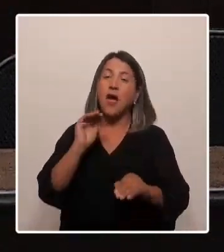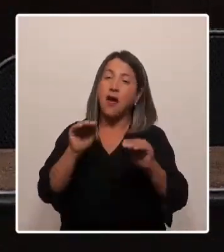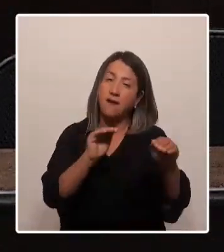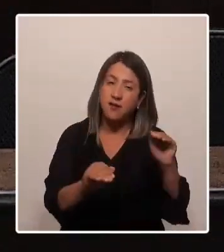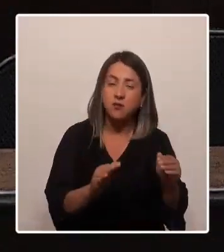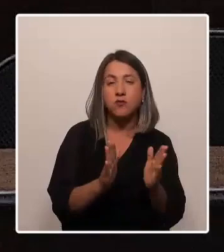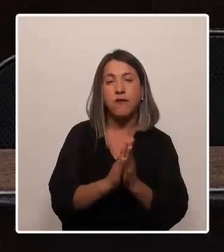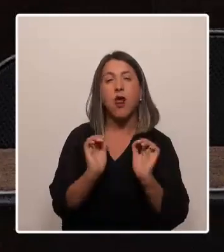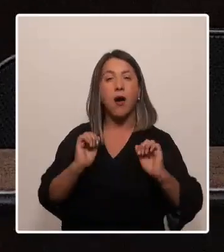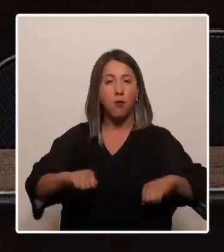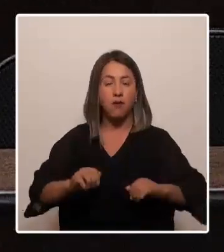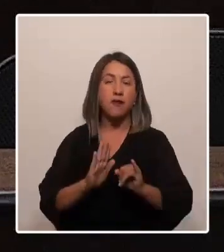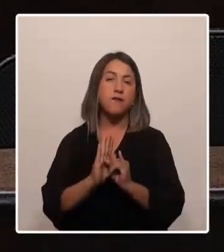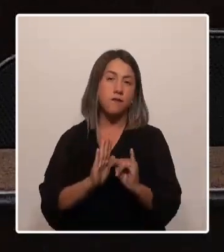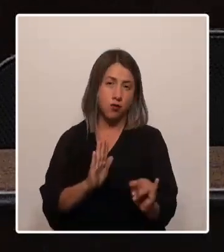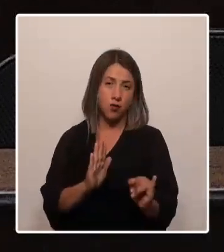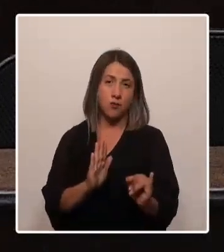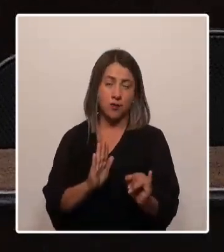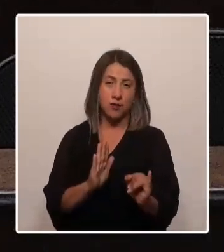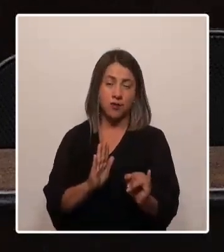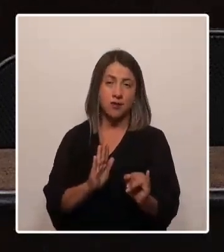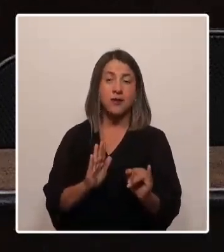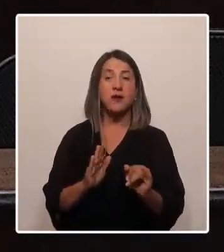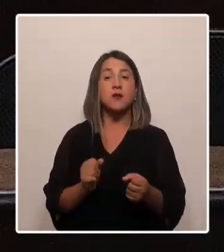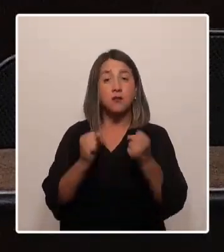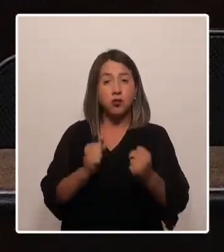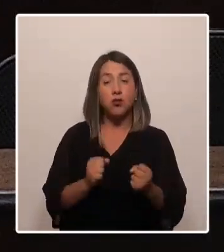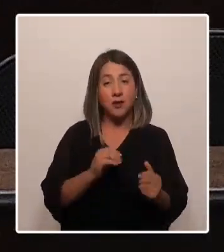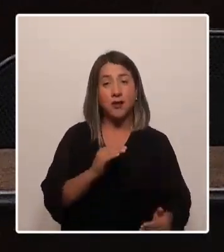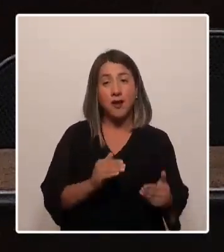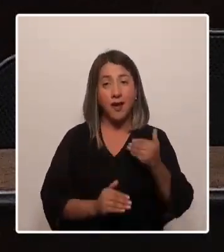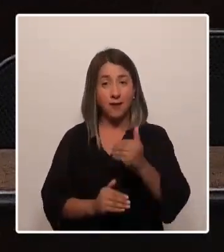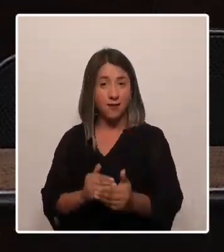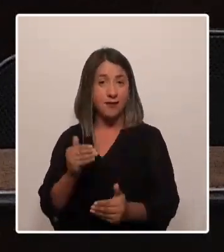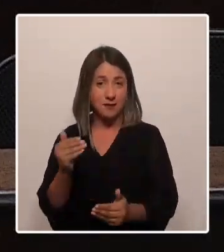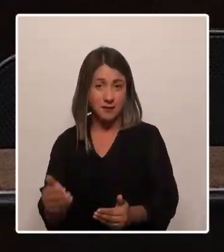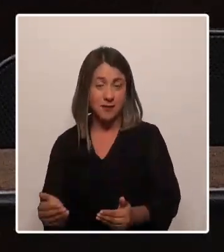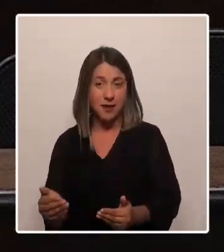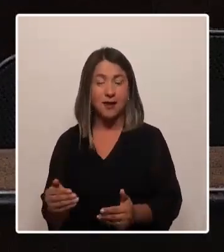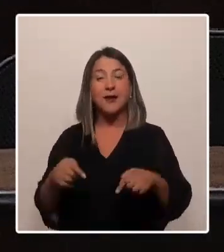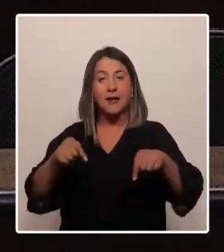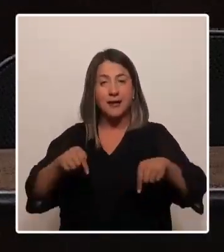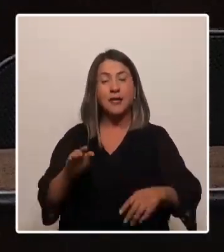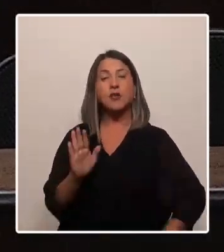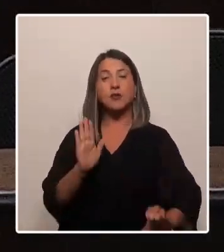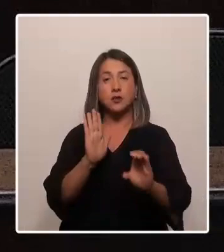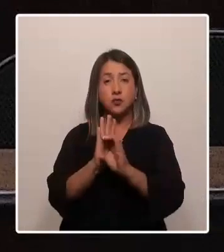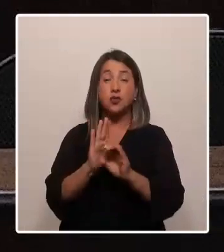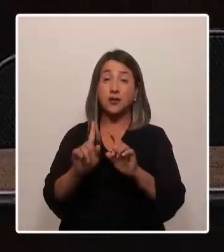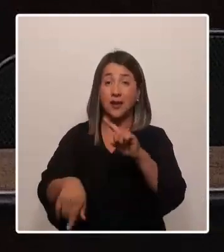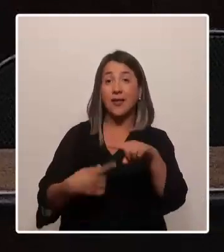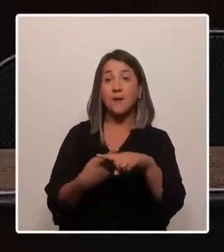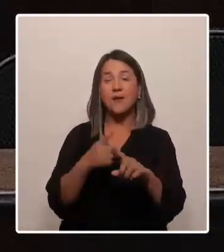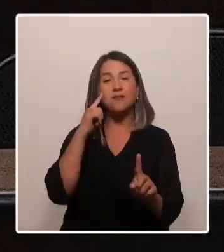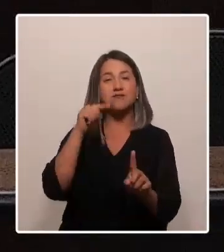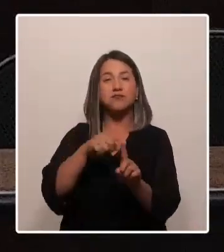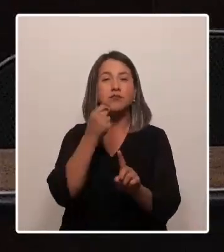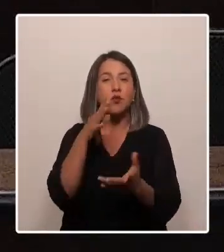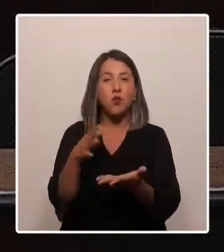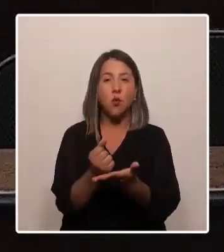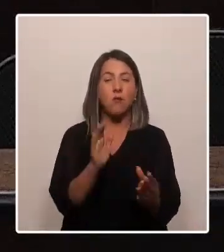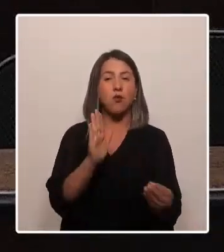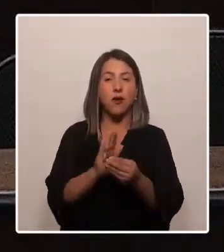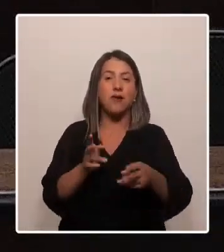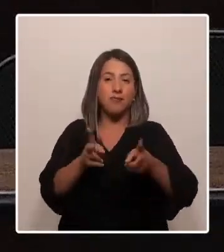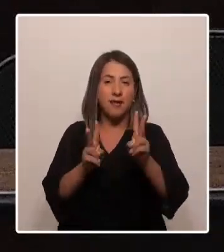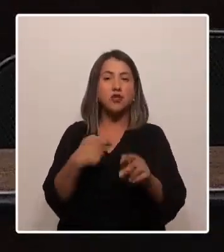este informe, a poder avanzar en esta Constitución que además busca consagrar el derecho de los